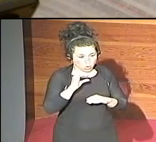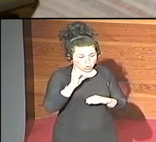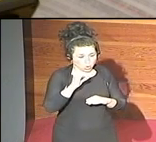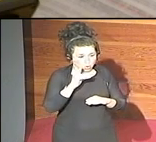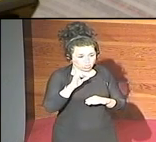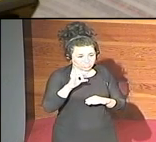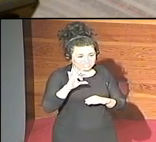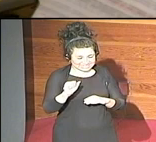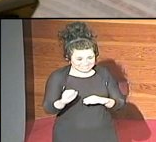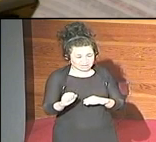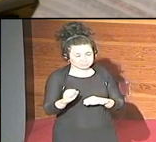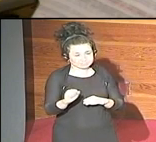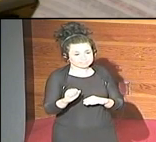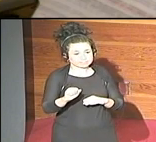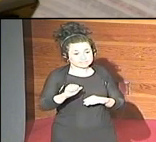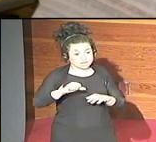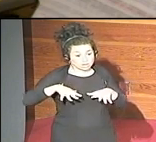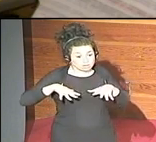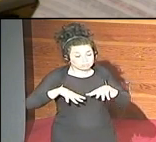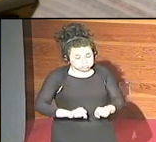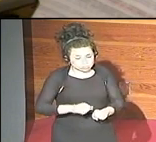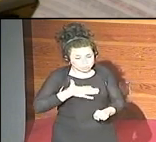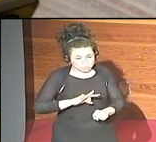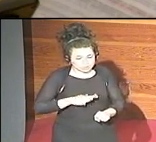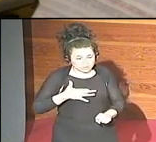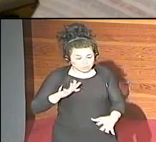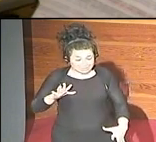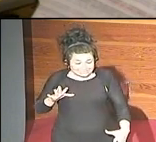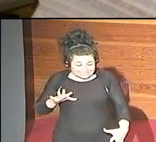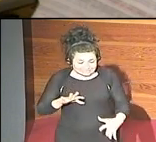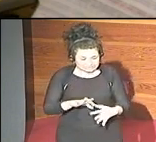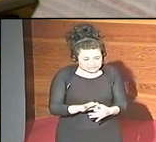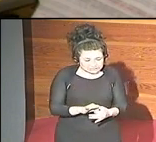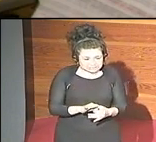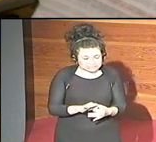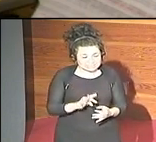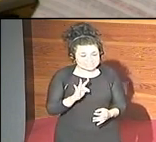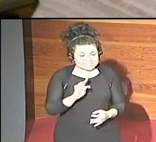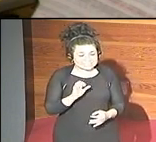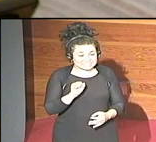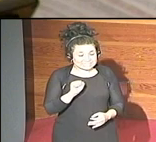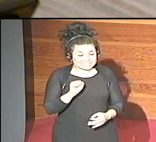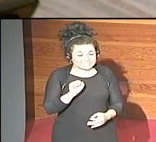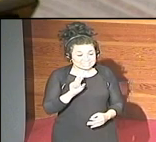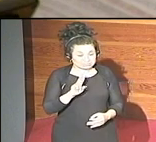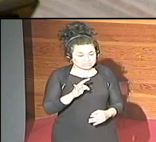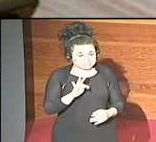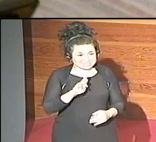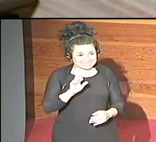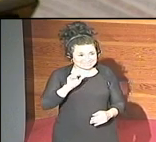juntar, unirse al territorio de Transnistria, que es el nombre de la parte que